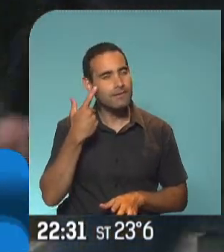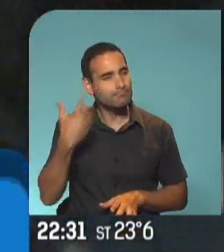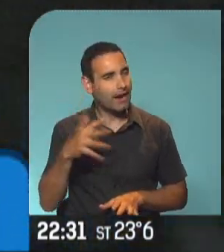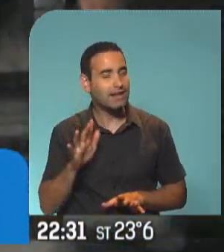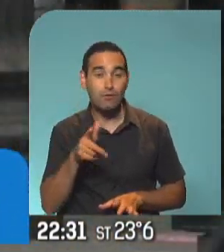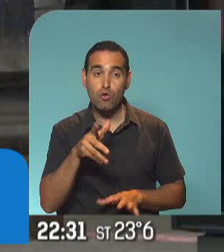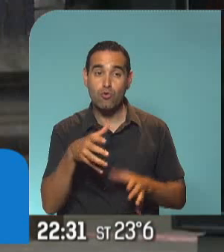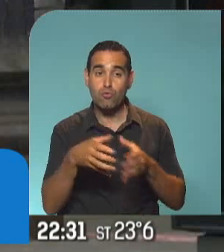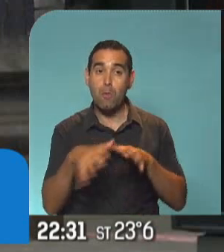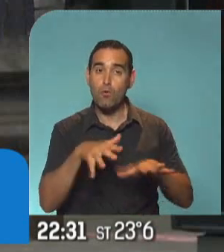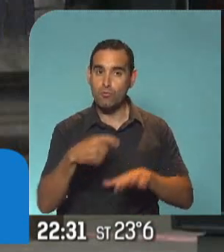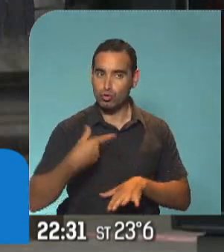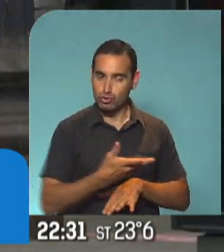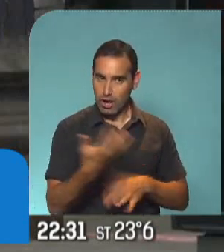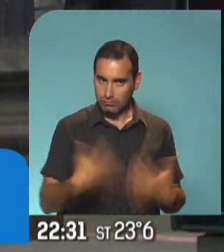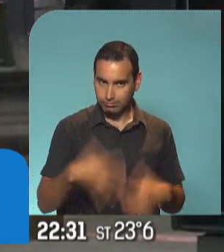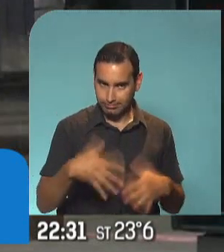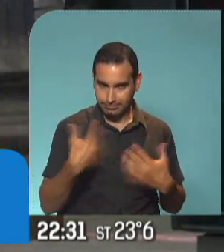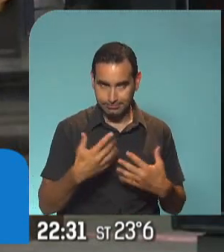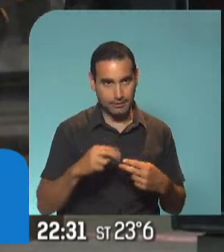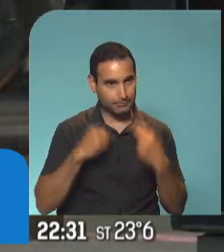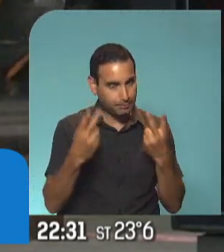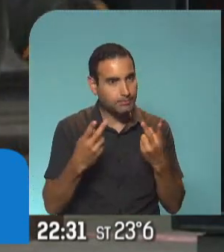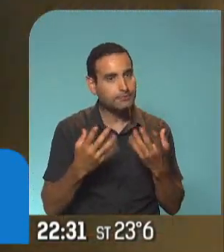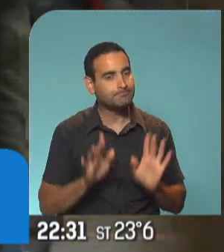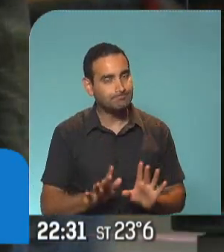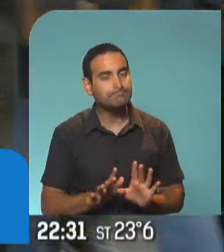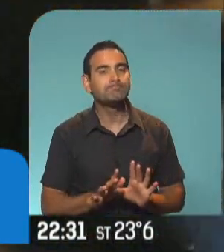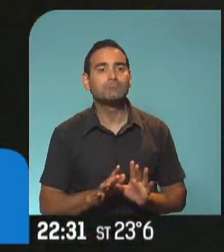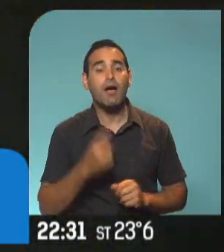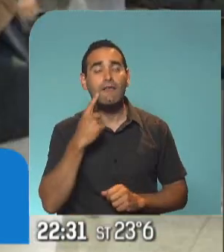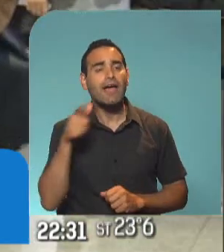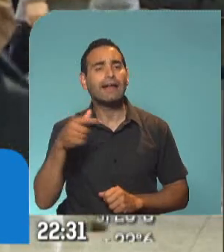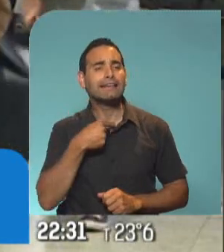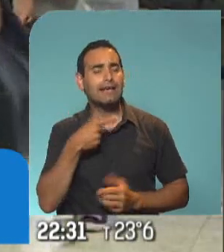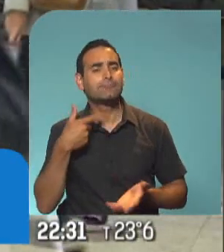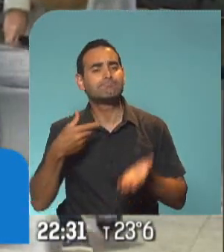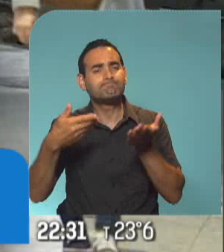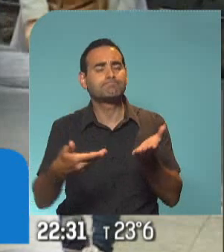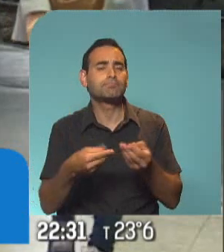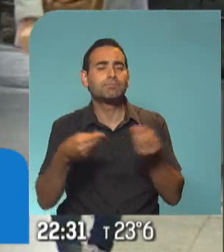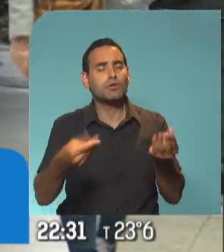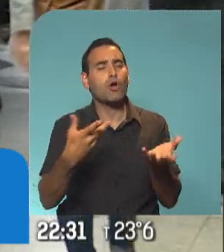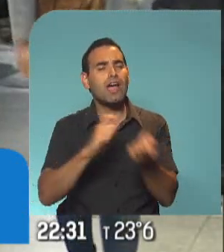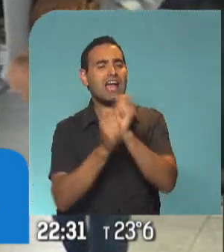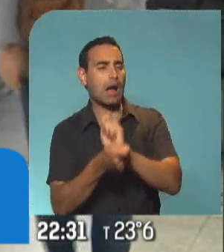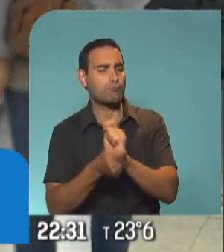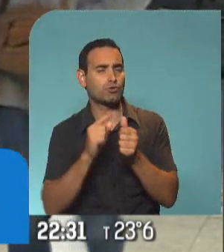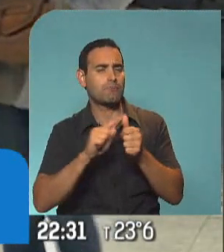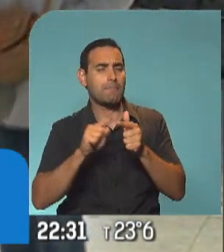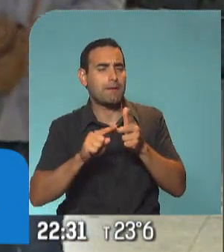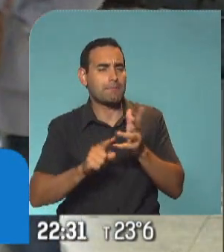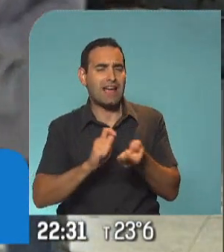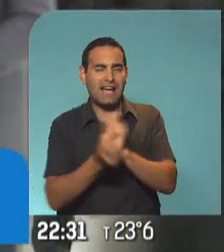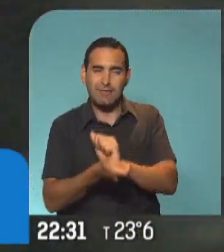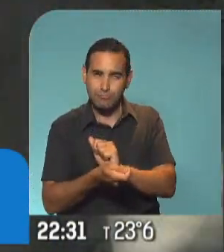movimiento social se ha despertado de una manera muy importante también, es presentar una serie de reformas como reformas puntuales, pero que